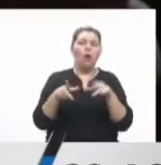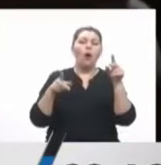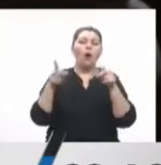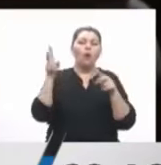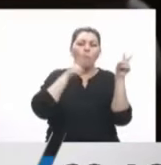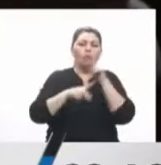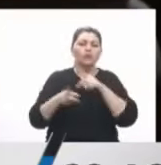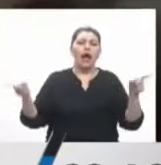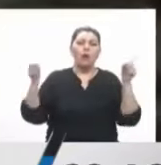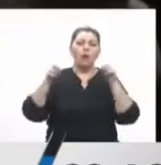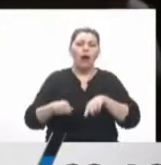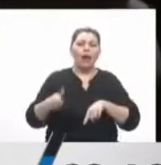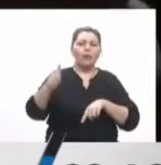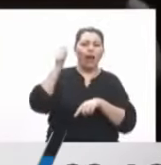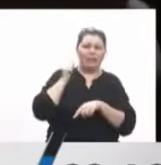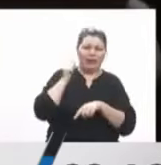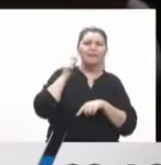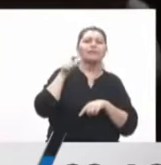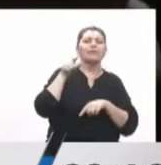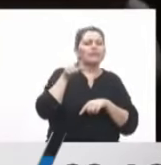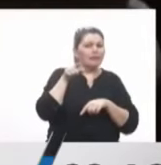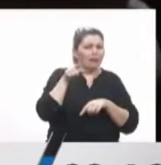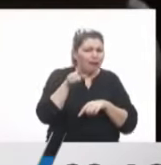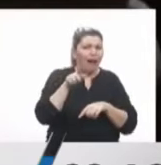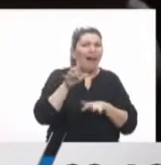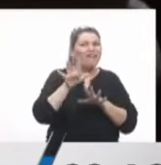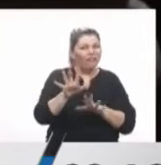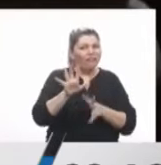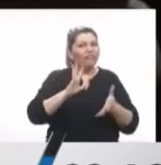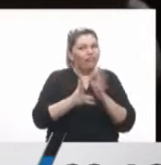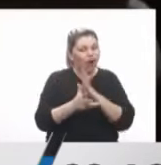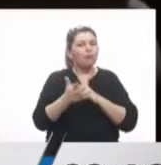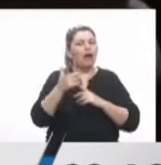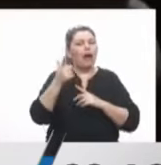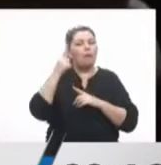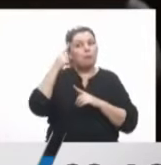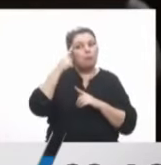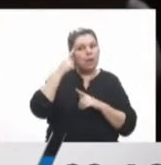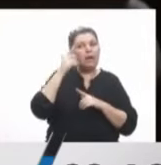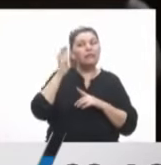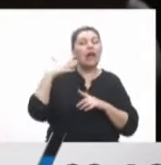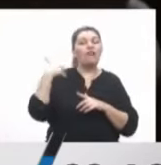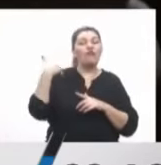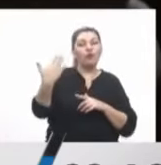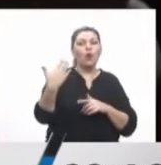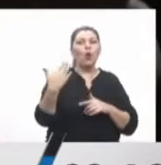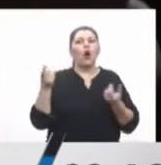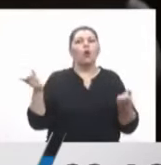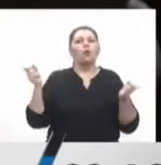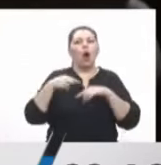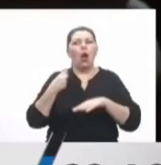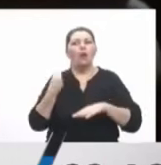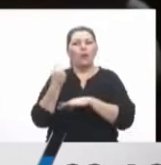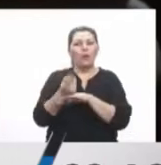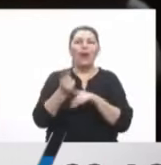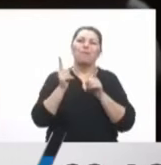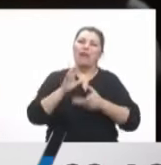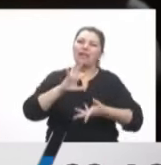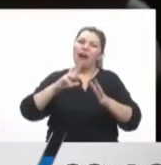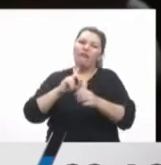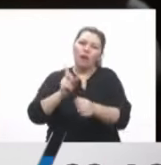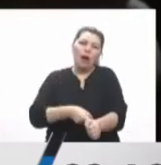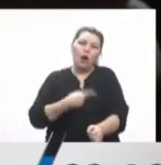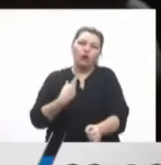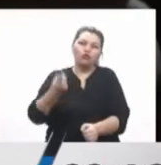del Estado, de muchos ejes, en un pedido de autorización de facultades o de poderes para